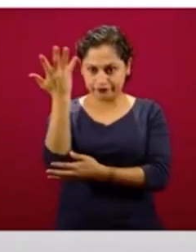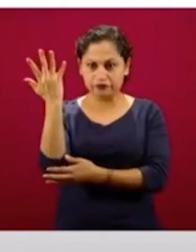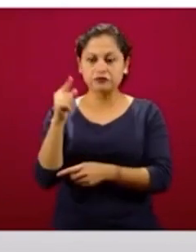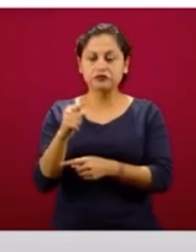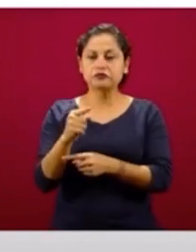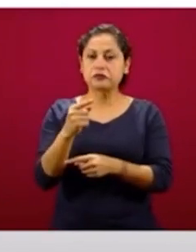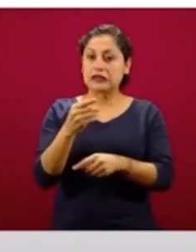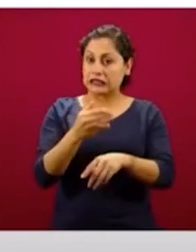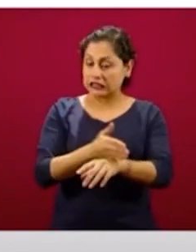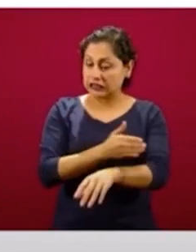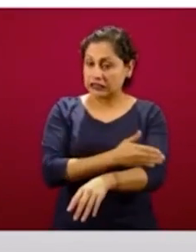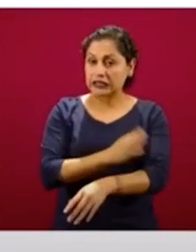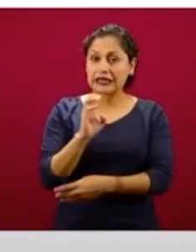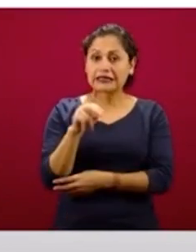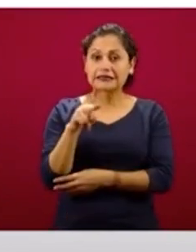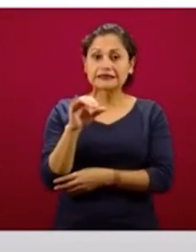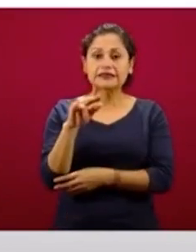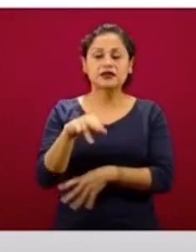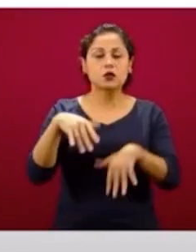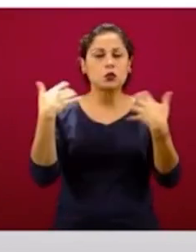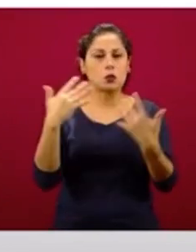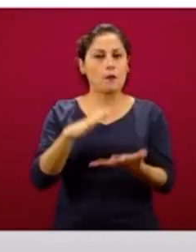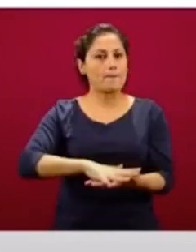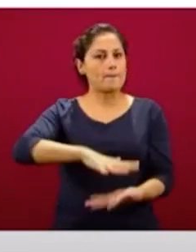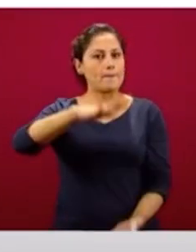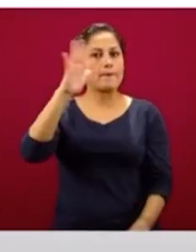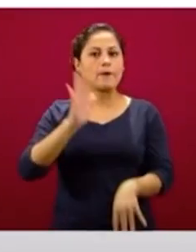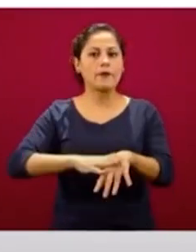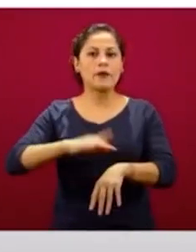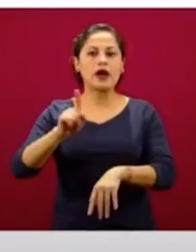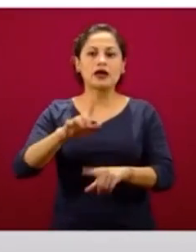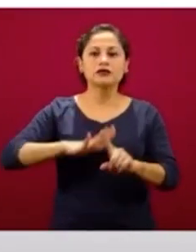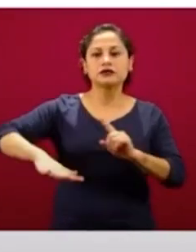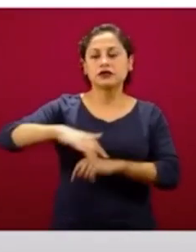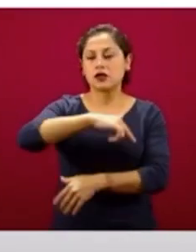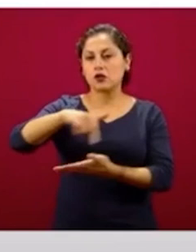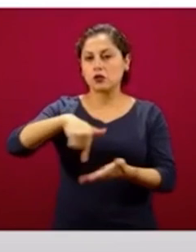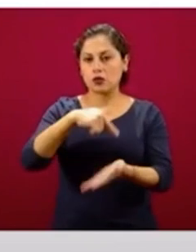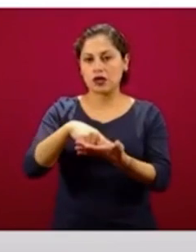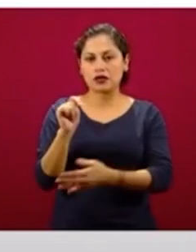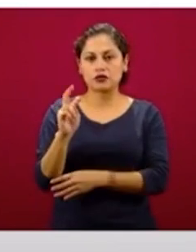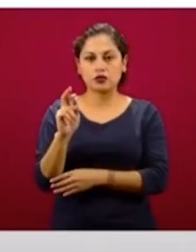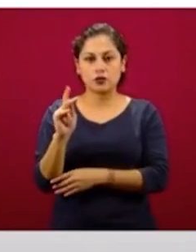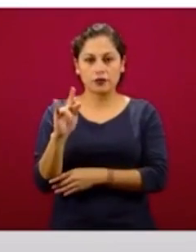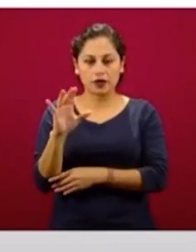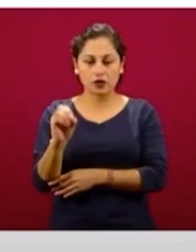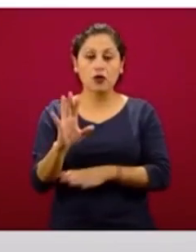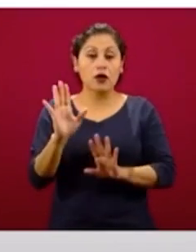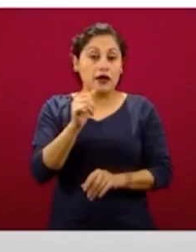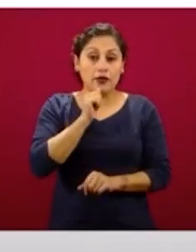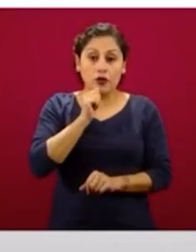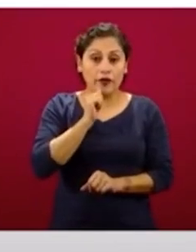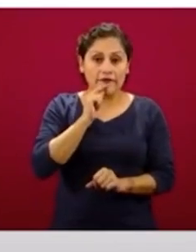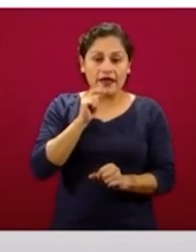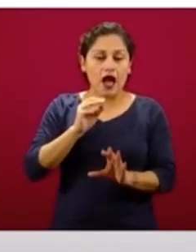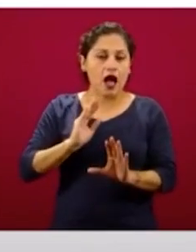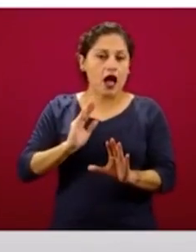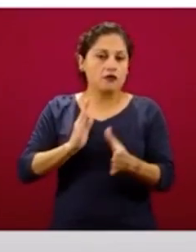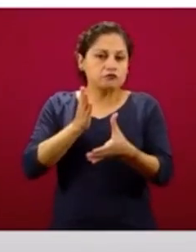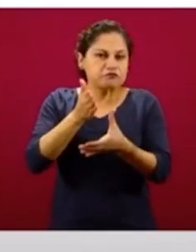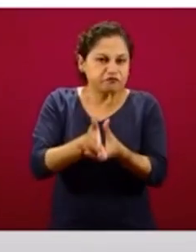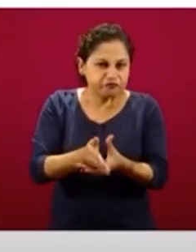mayor volumen que se están produciendo en la zona del trópico. Todavía no entramos. Este año vamos a empezar a entrar